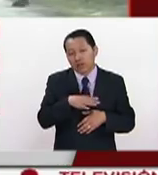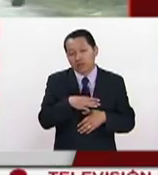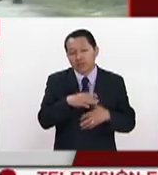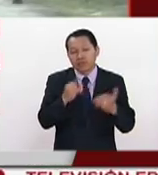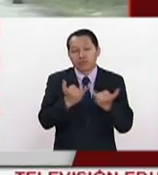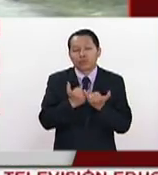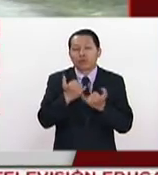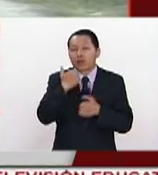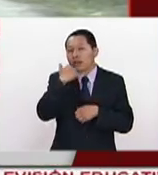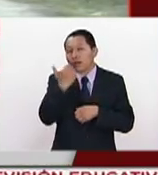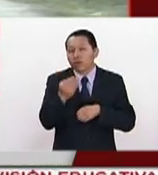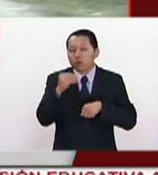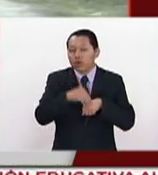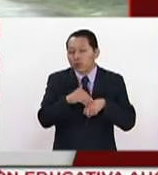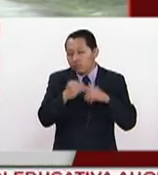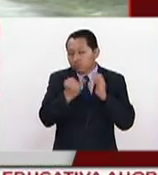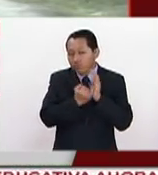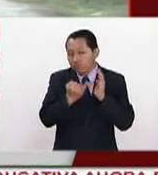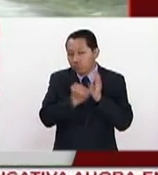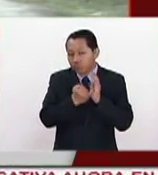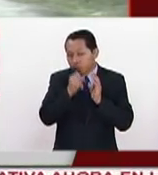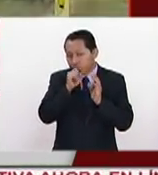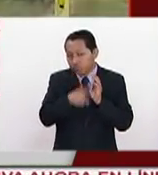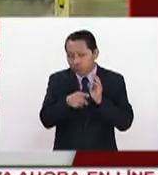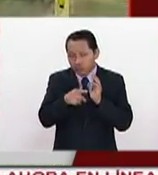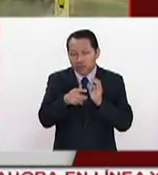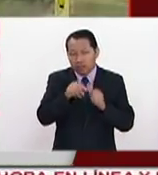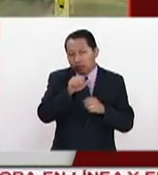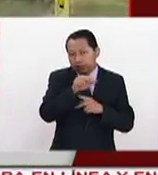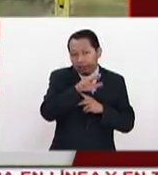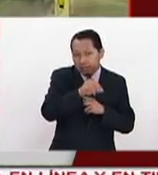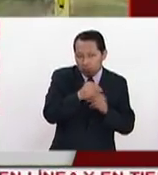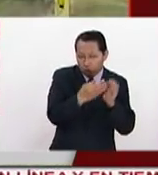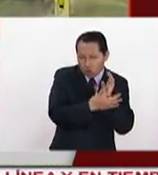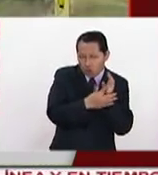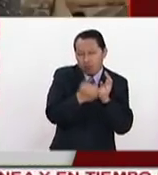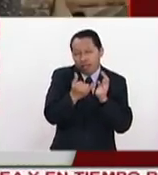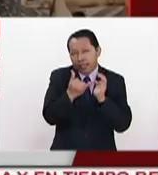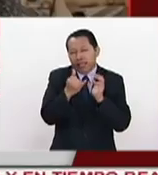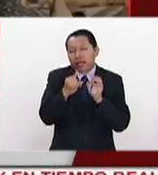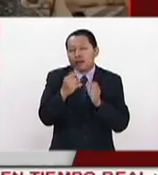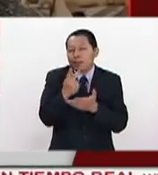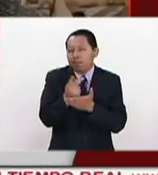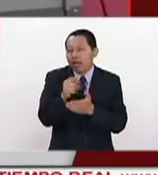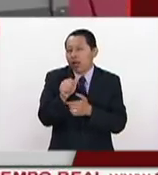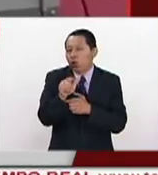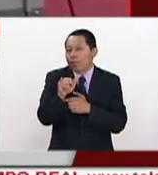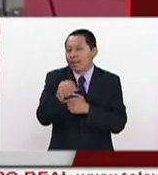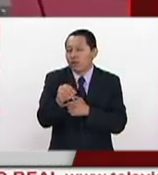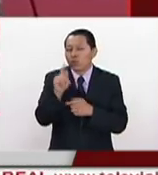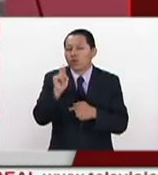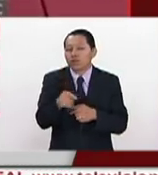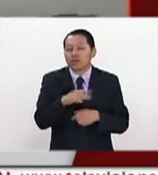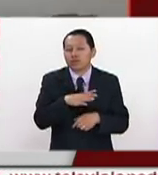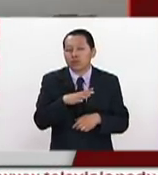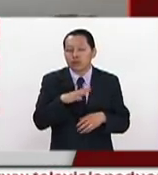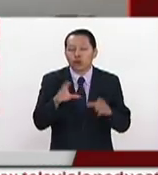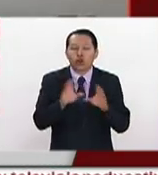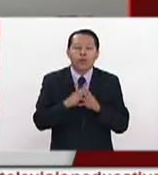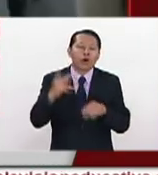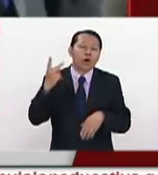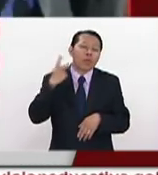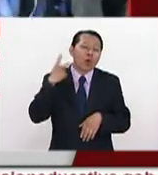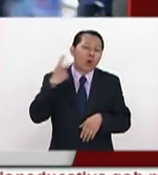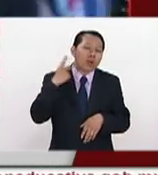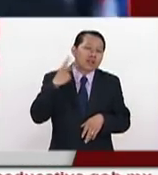de querer imponer aranceles al acero y al aluminio, pues obviamente habla de una política muy a